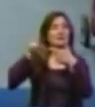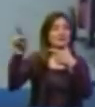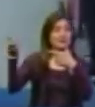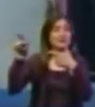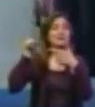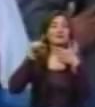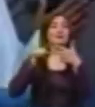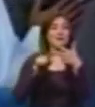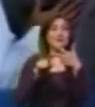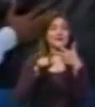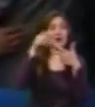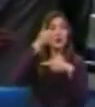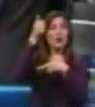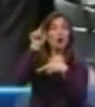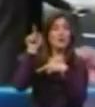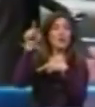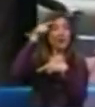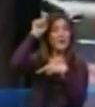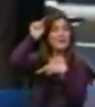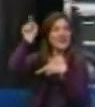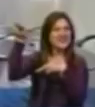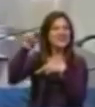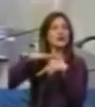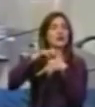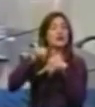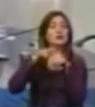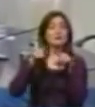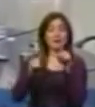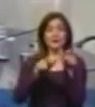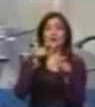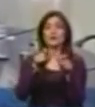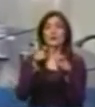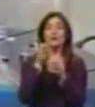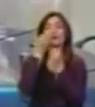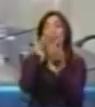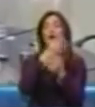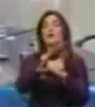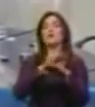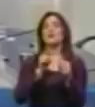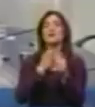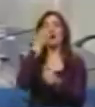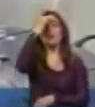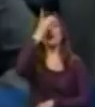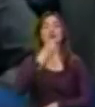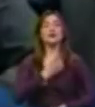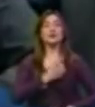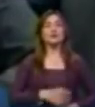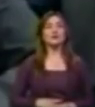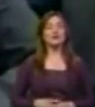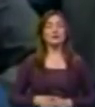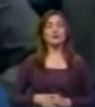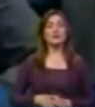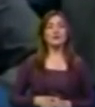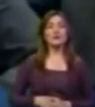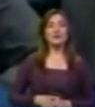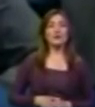macas también el coronel luís hernández y miriam félix escuchamos sus palabras respecto a lo que serán las primeras determinaciones no